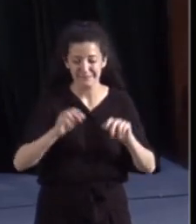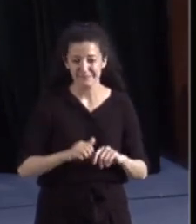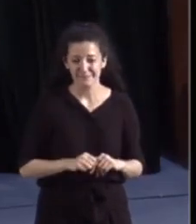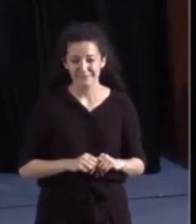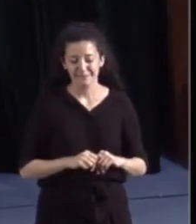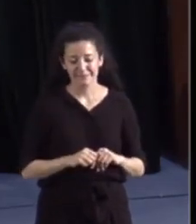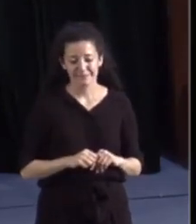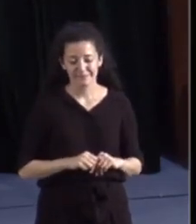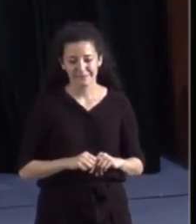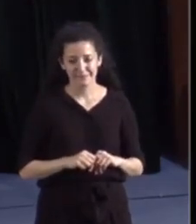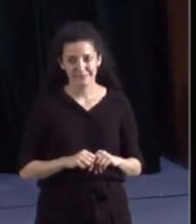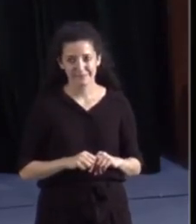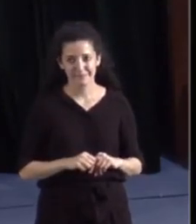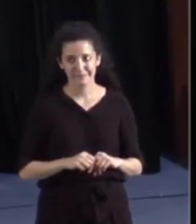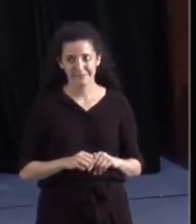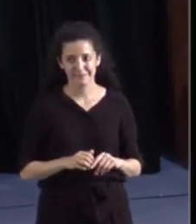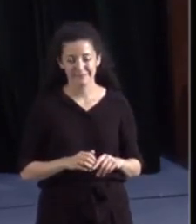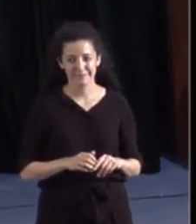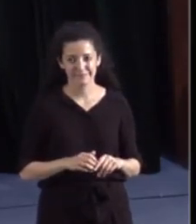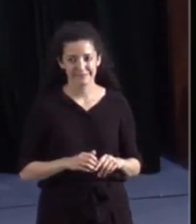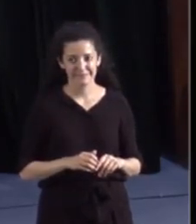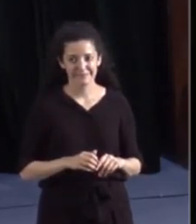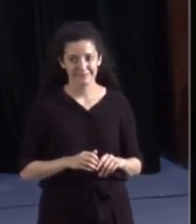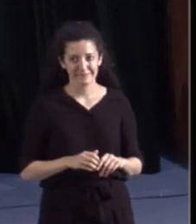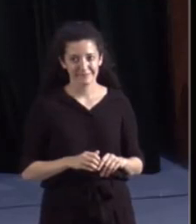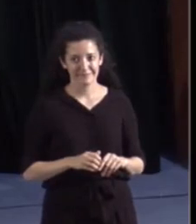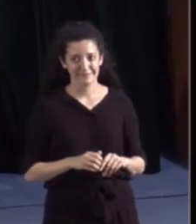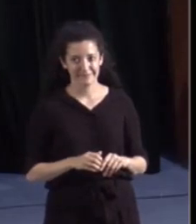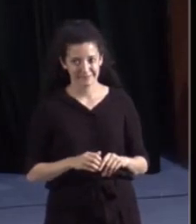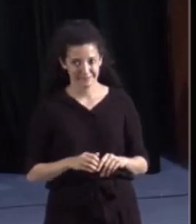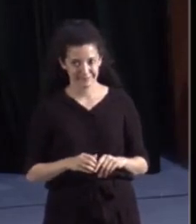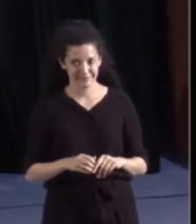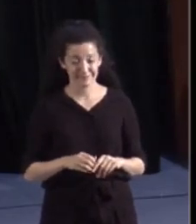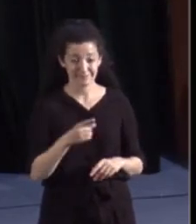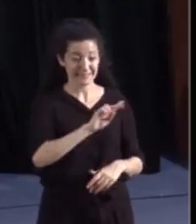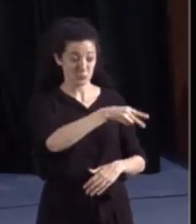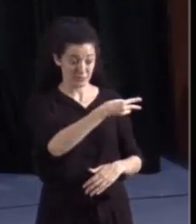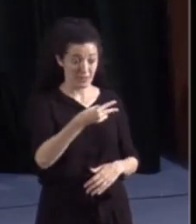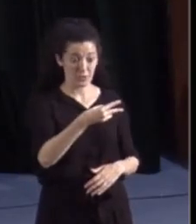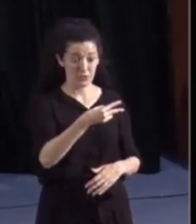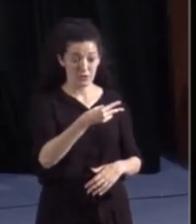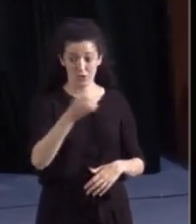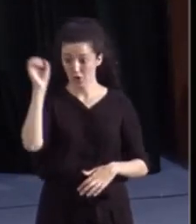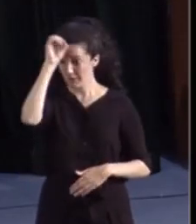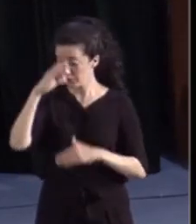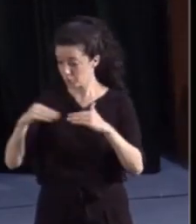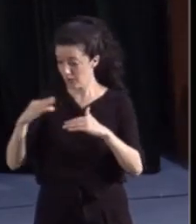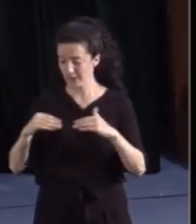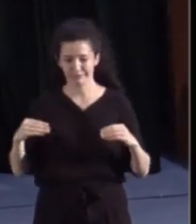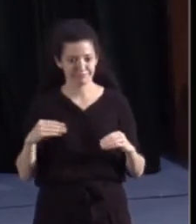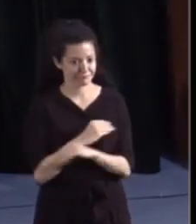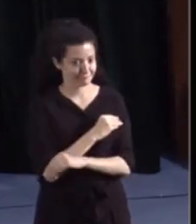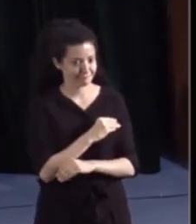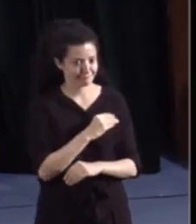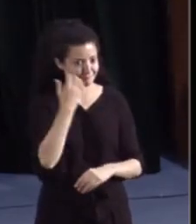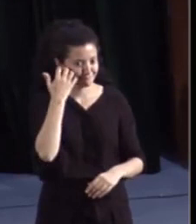está en contradicción con lo que los usuarios dicen que prefieren. Los resultados de Hill y Utrecht para la LSE, que